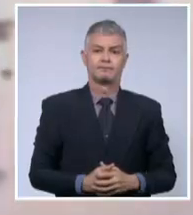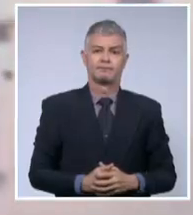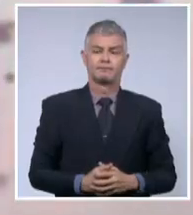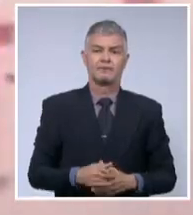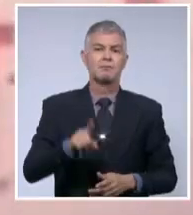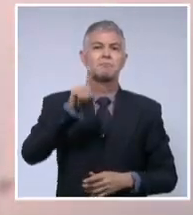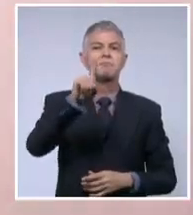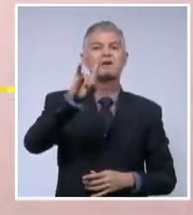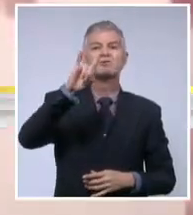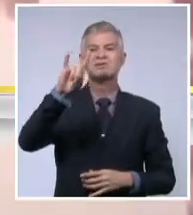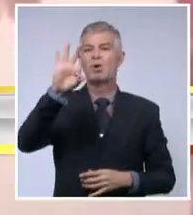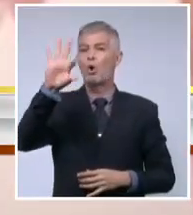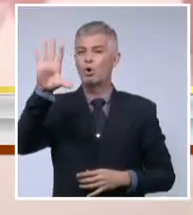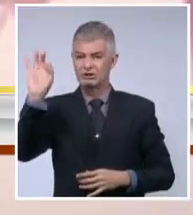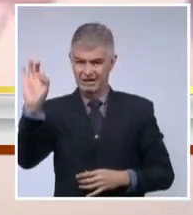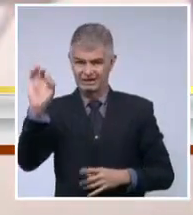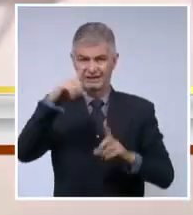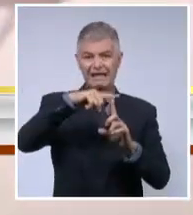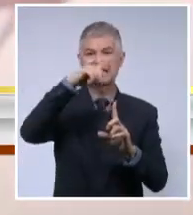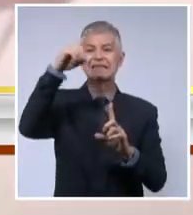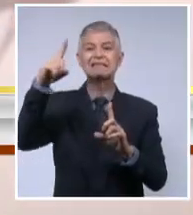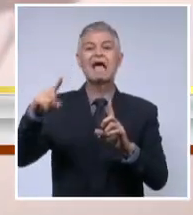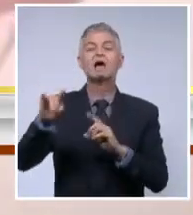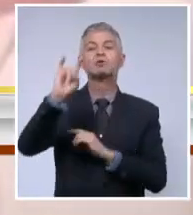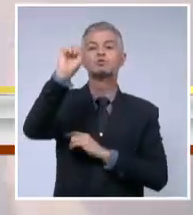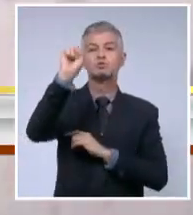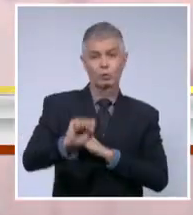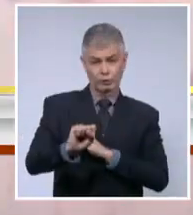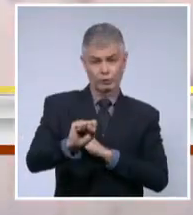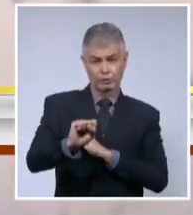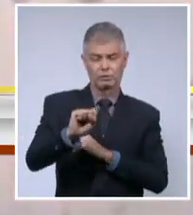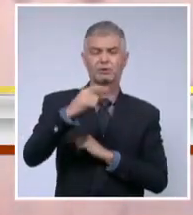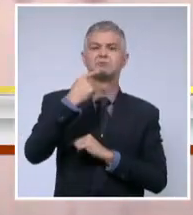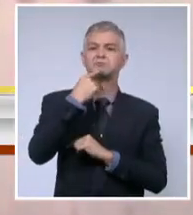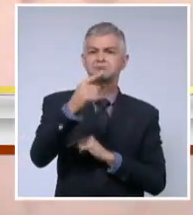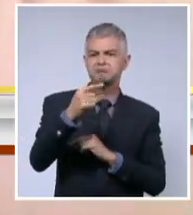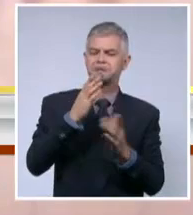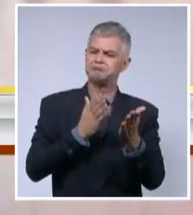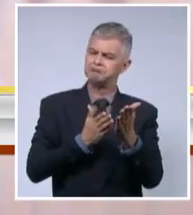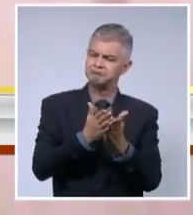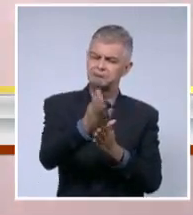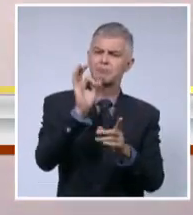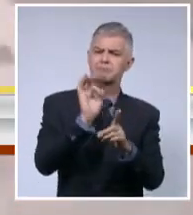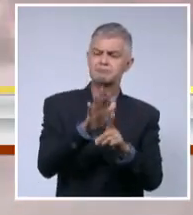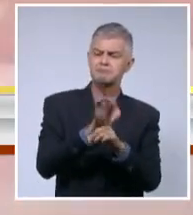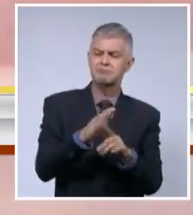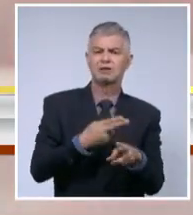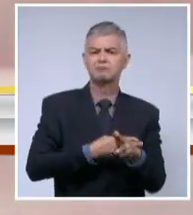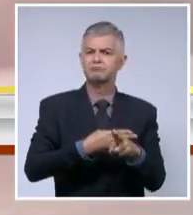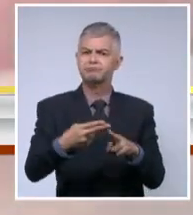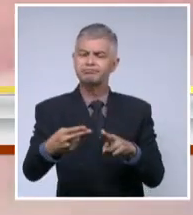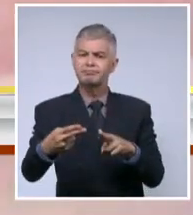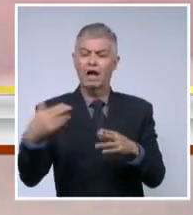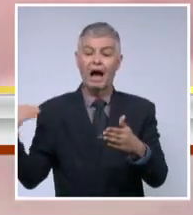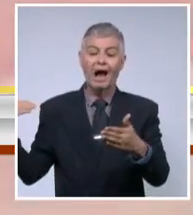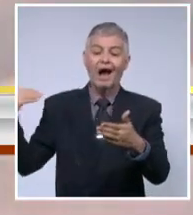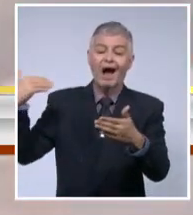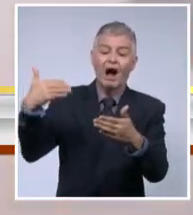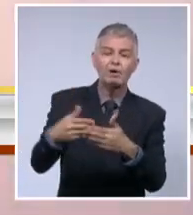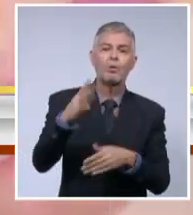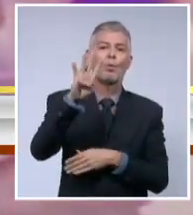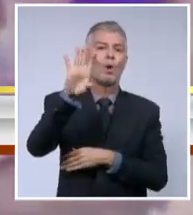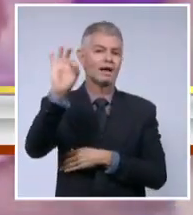En 1980, Teatro del Sur emprendió un largo camino por la creación teatral y por ese sendero ha recorrido un largo viaje que ya llega a sus